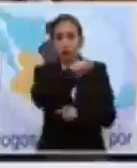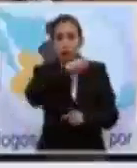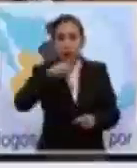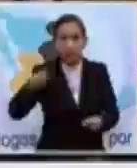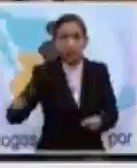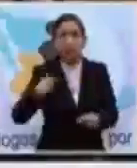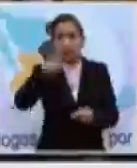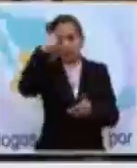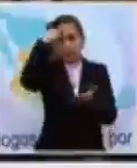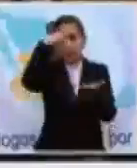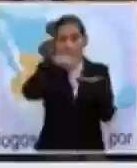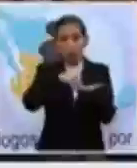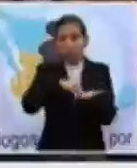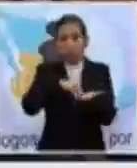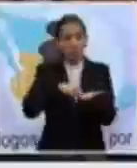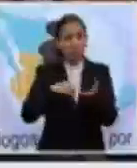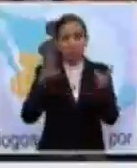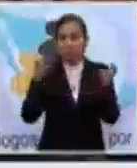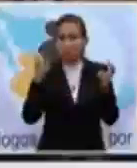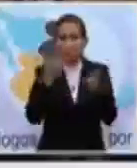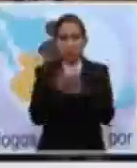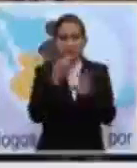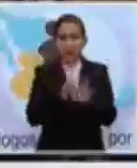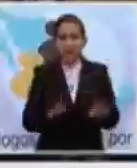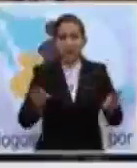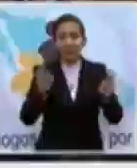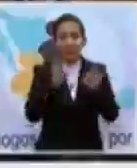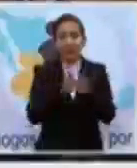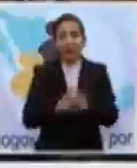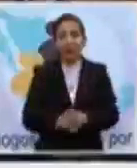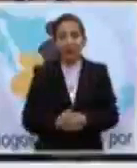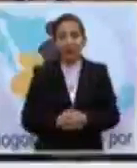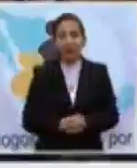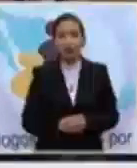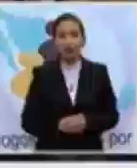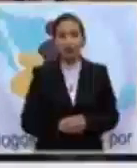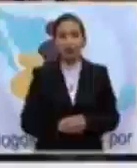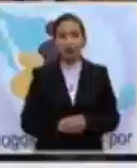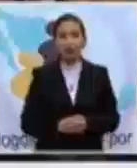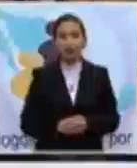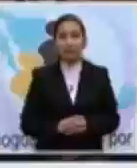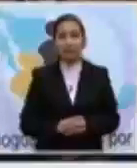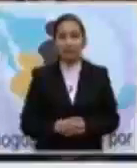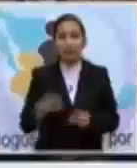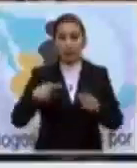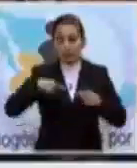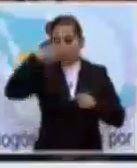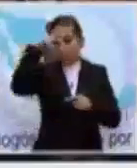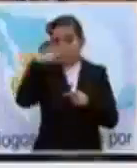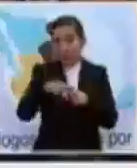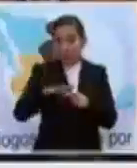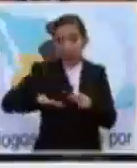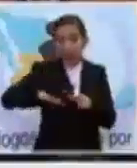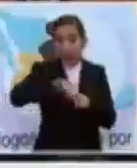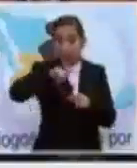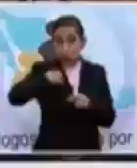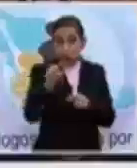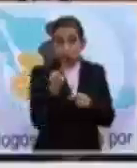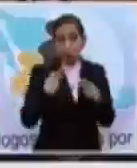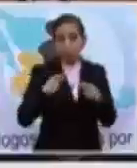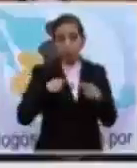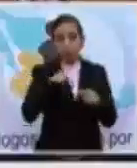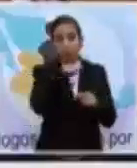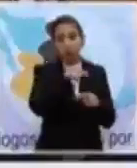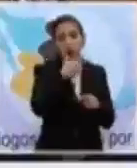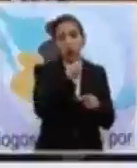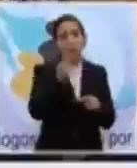porque considero que son temas muy importantes y sobre todo de cara a los mexicanos, que son los que, y mexicanas,